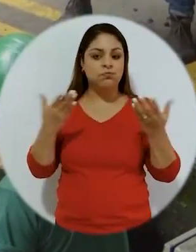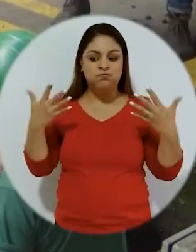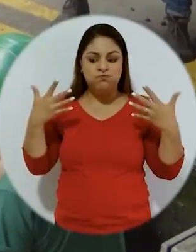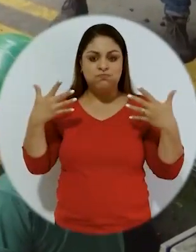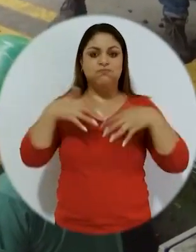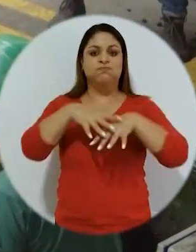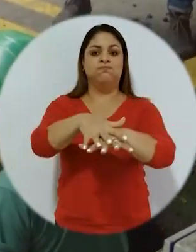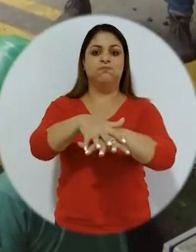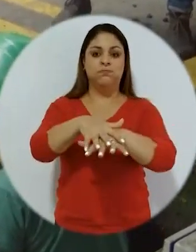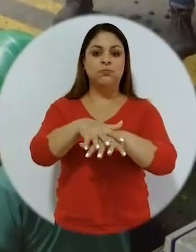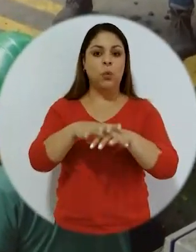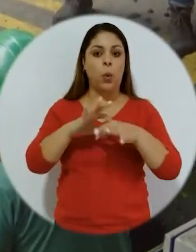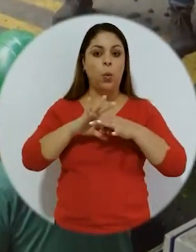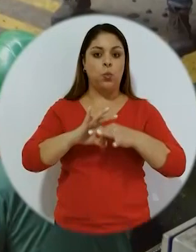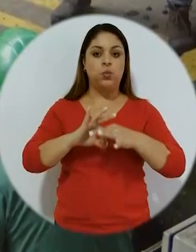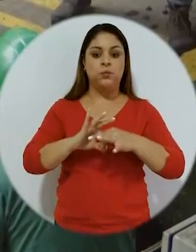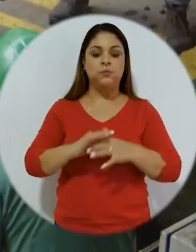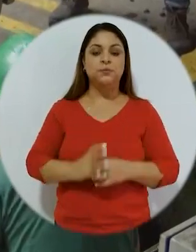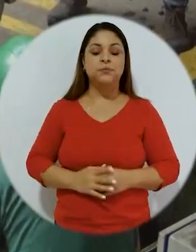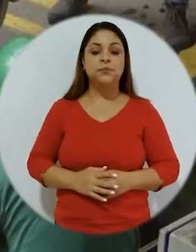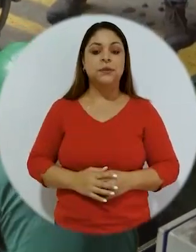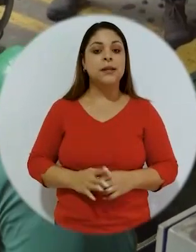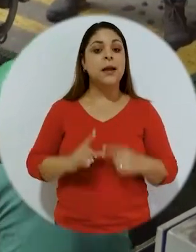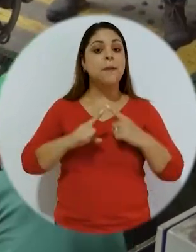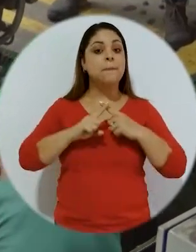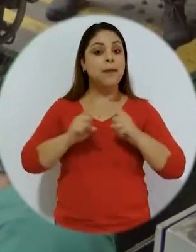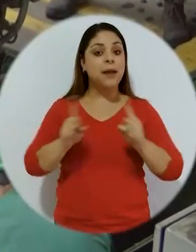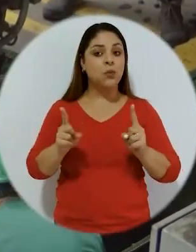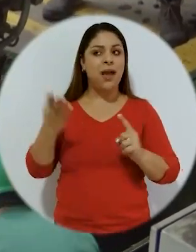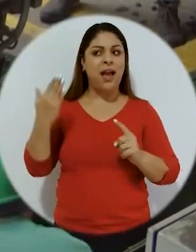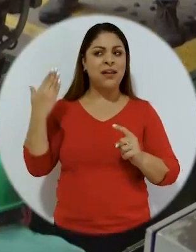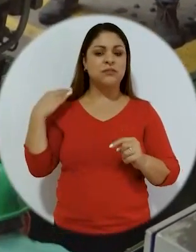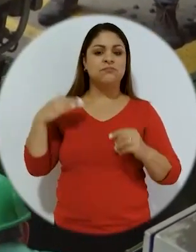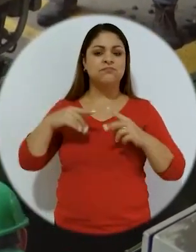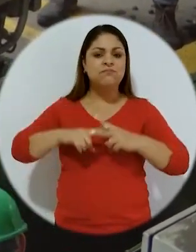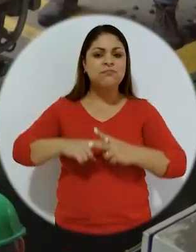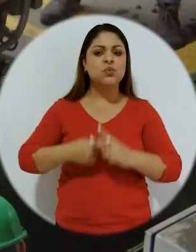todo. Pero básicamente nosotros iniciamos con